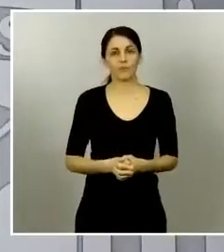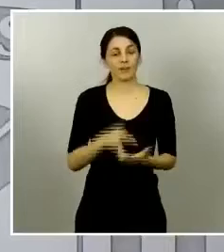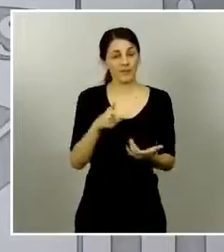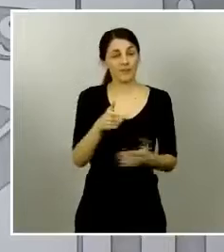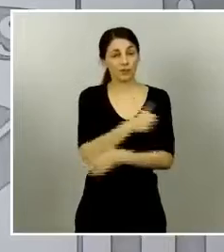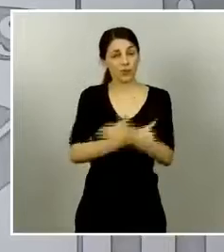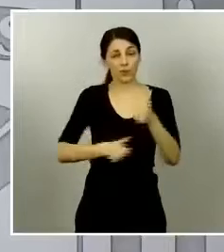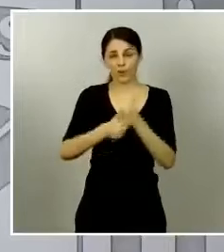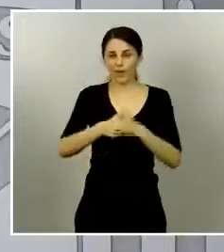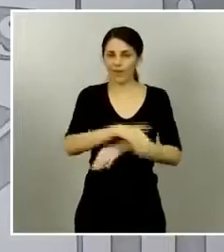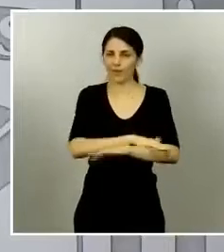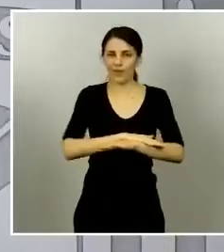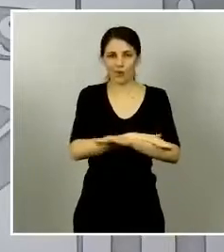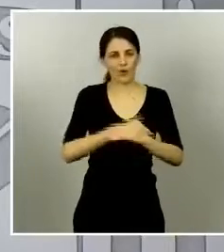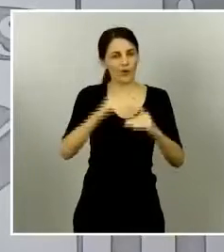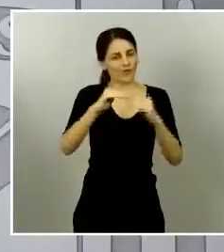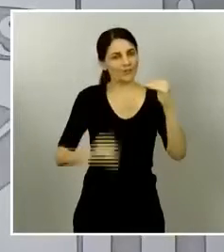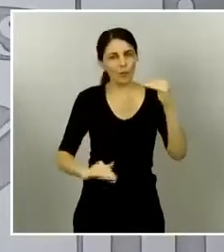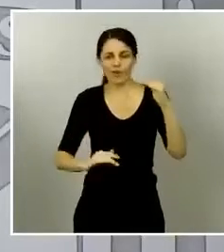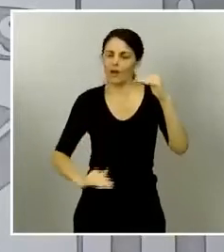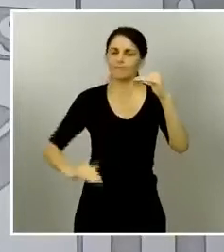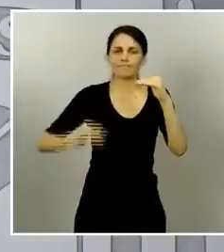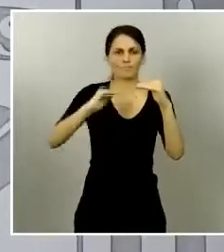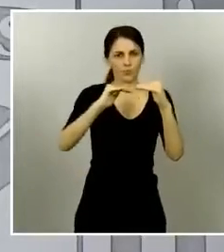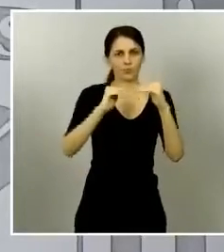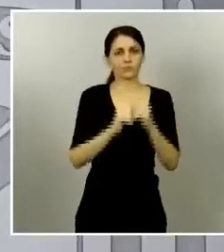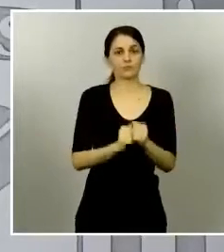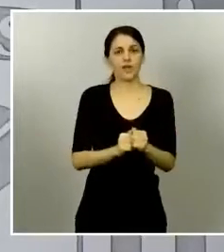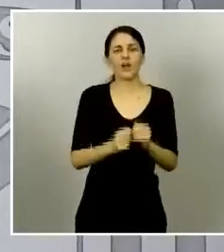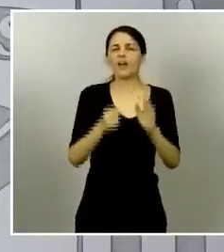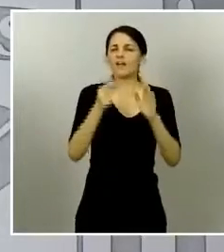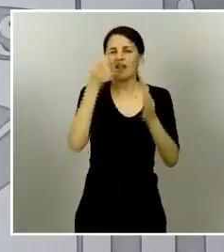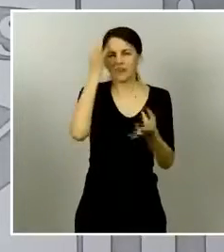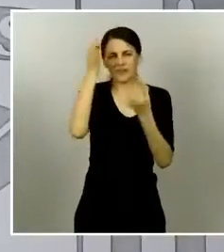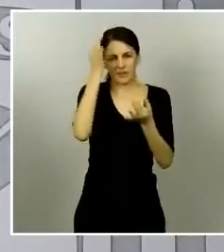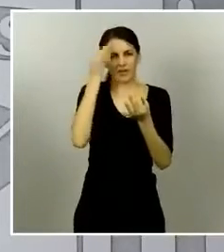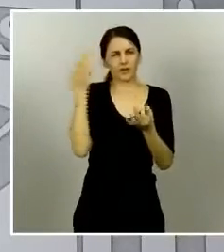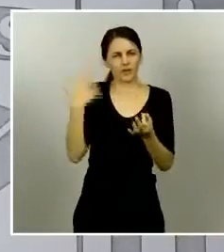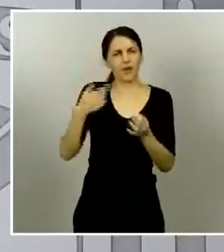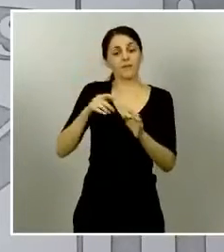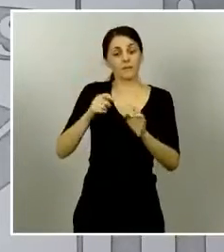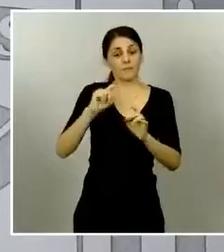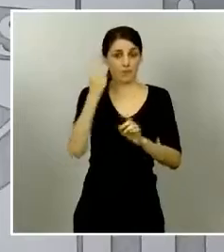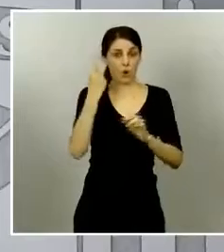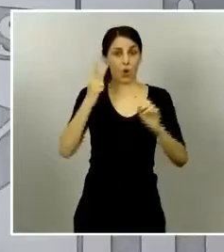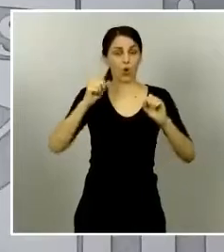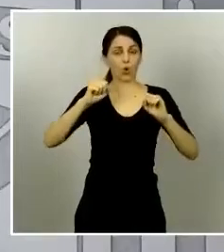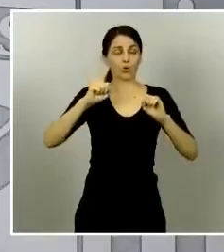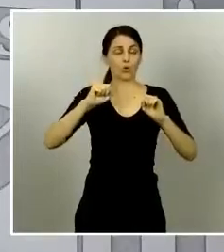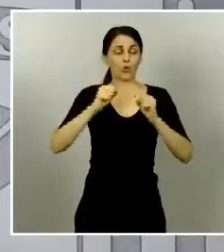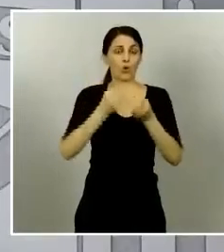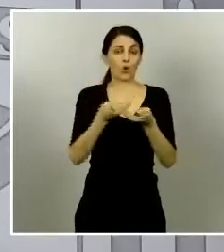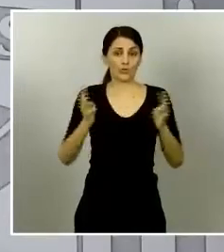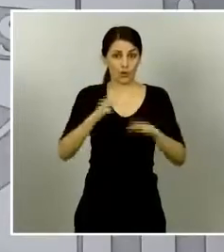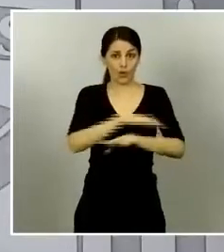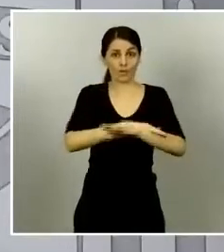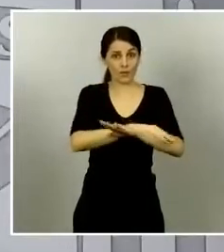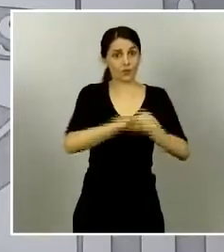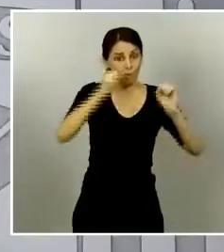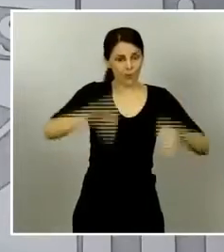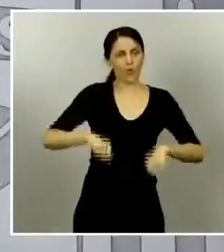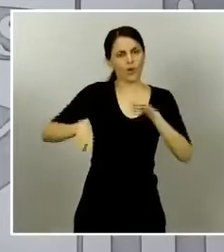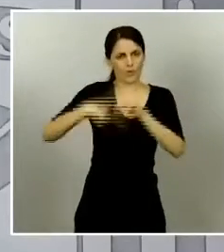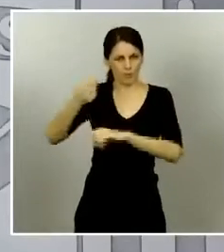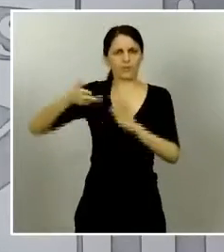absoluta de este Gobierno. Los detalles de la medida serán comunicados en la rueda de prensa posterior, una vez aprobados